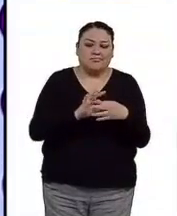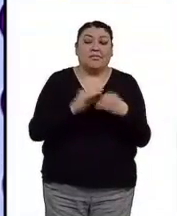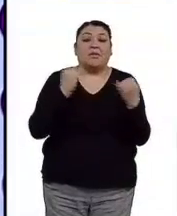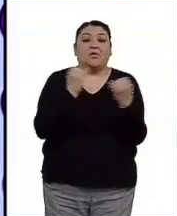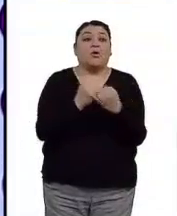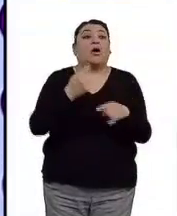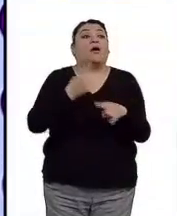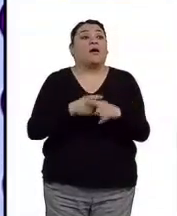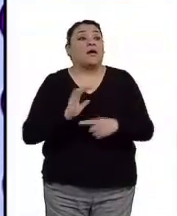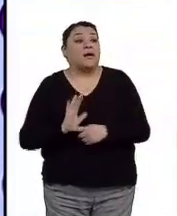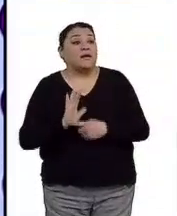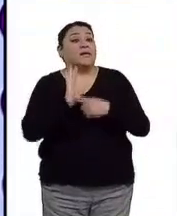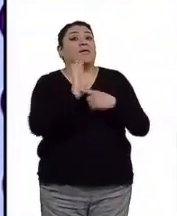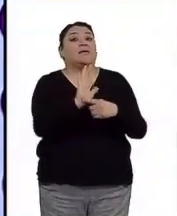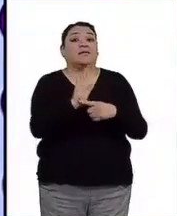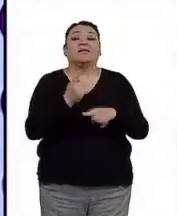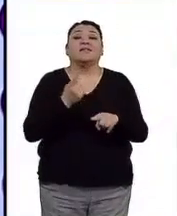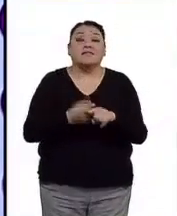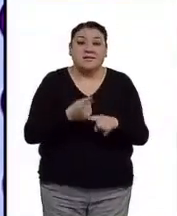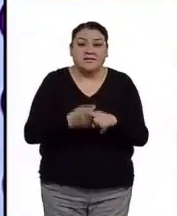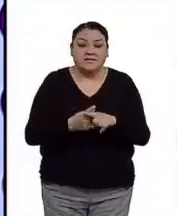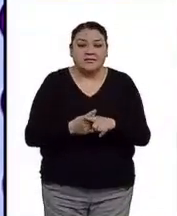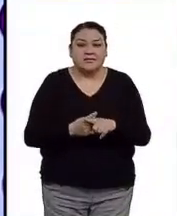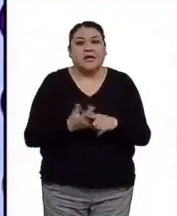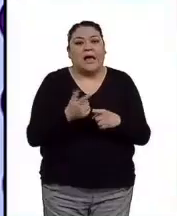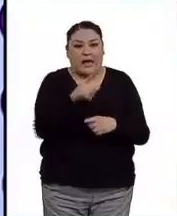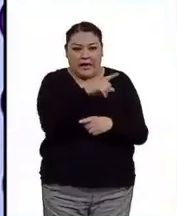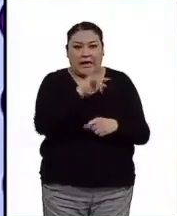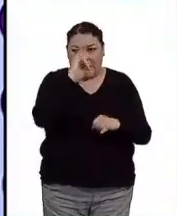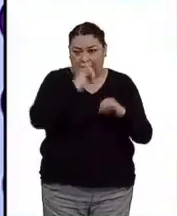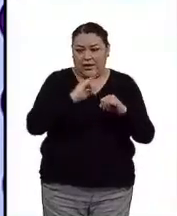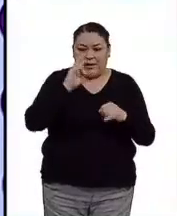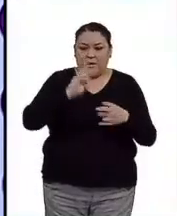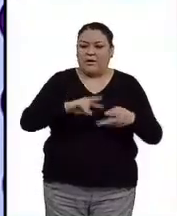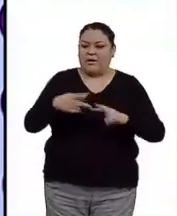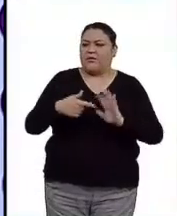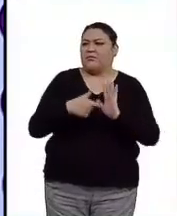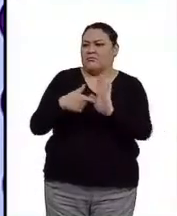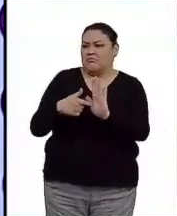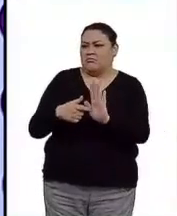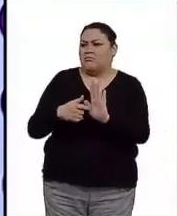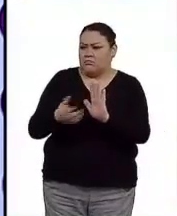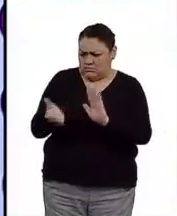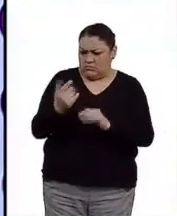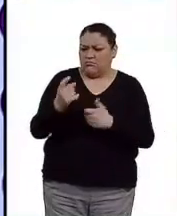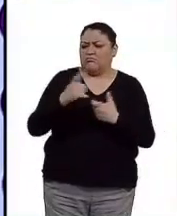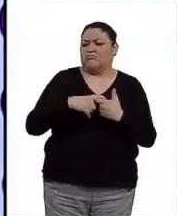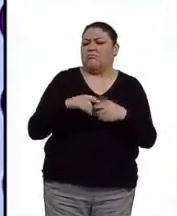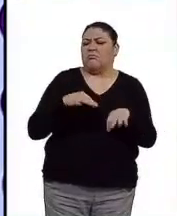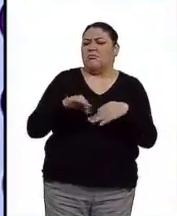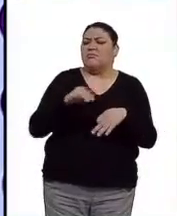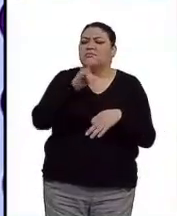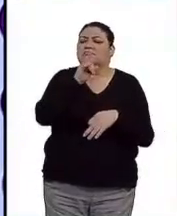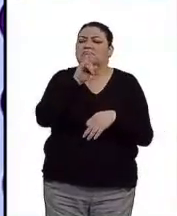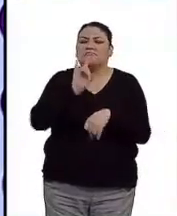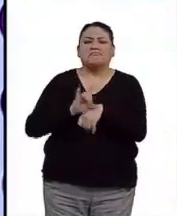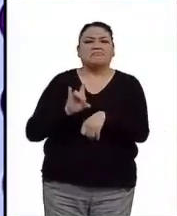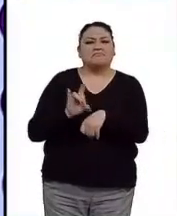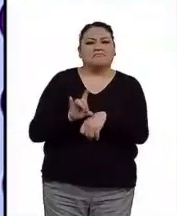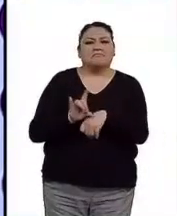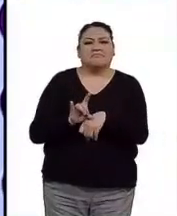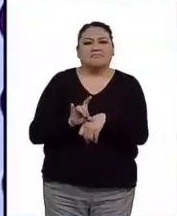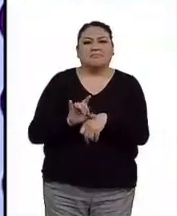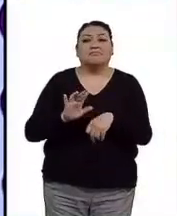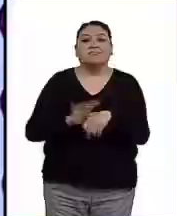de la prueba, muchas veces lo que hacía el patrón era revertirla ofreciendo el trabajo aparentemente de buena fe, porque no se